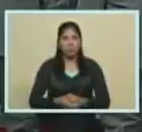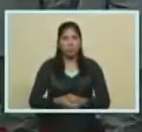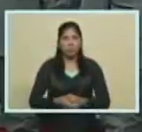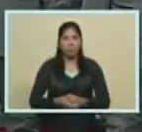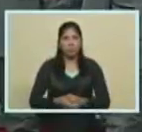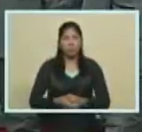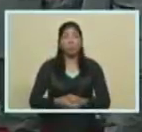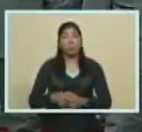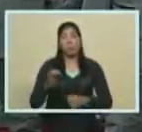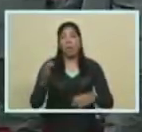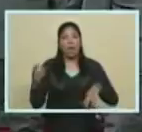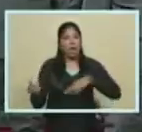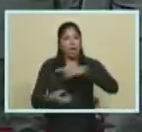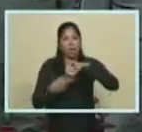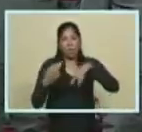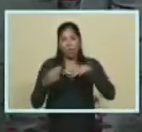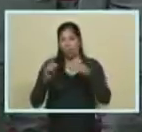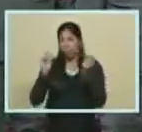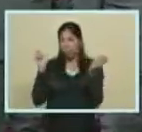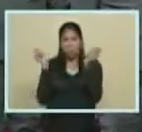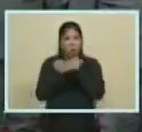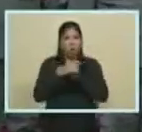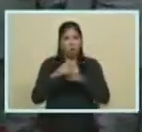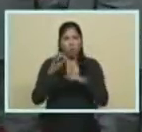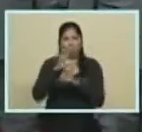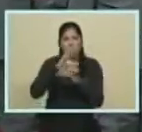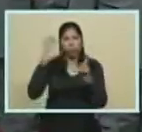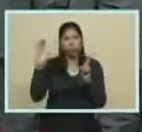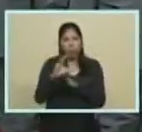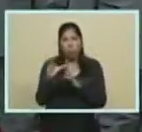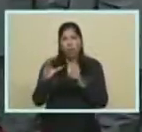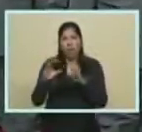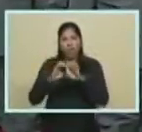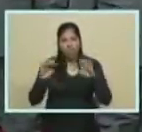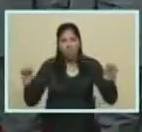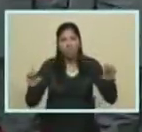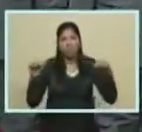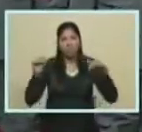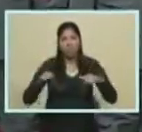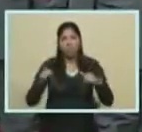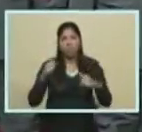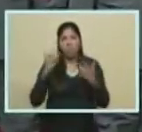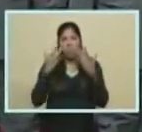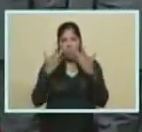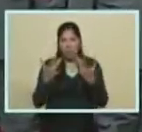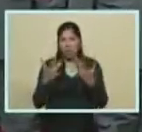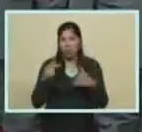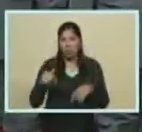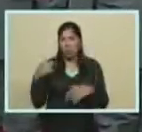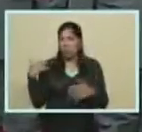Una gran revolución educativa y cultural. Hemos visto en estos 26 años,